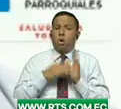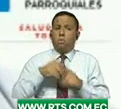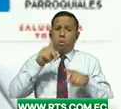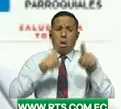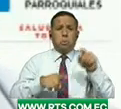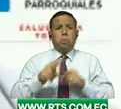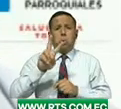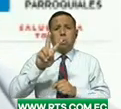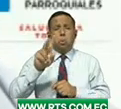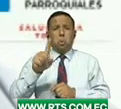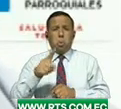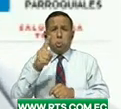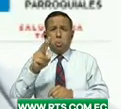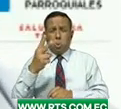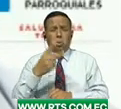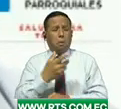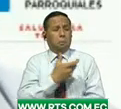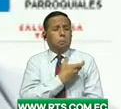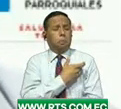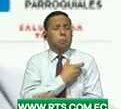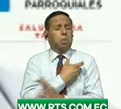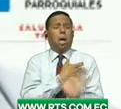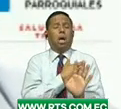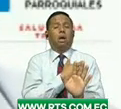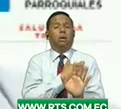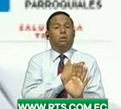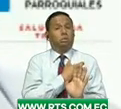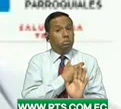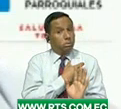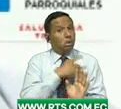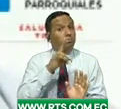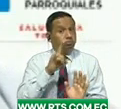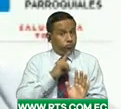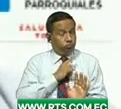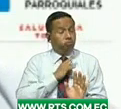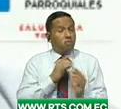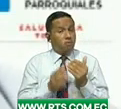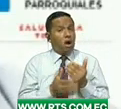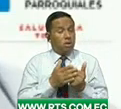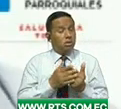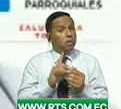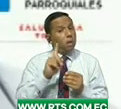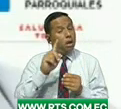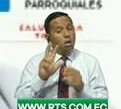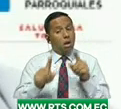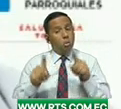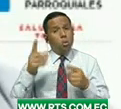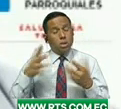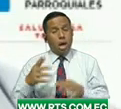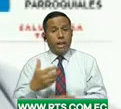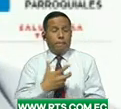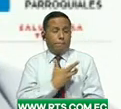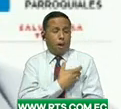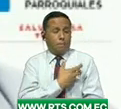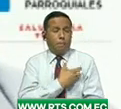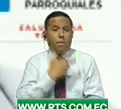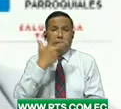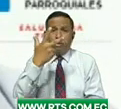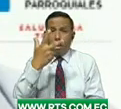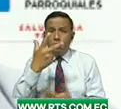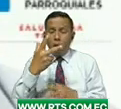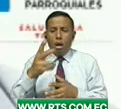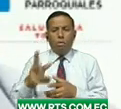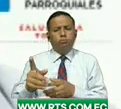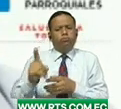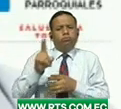mayormente en la transmisión con látex 23 dosis y se ve que puede la transmisión y la enfermedad debbie